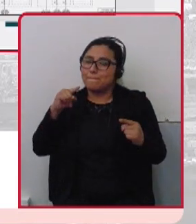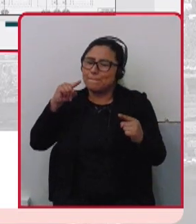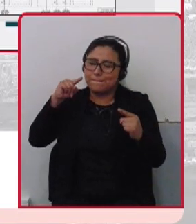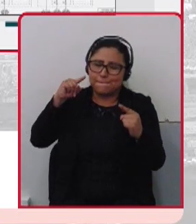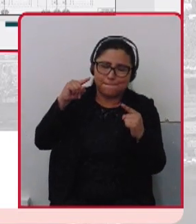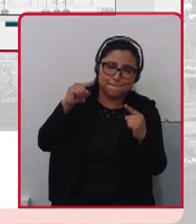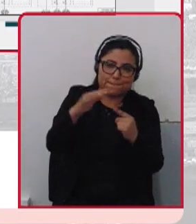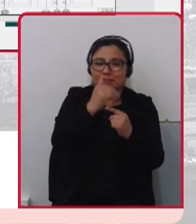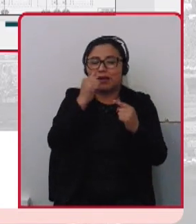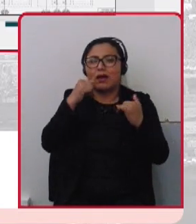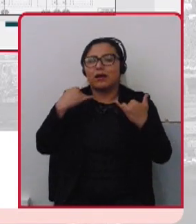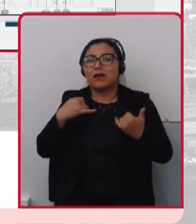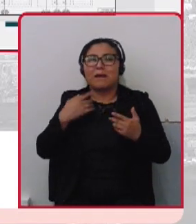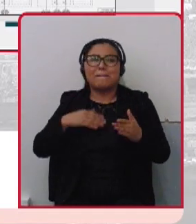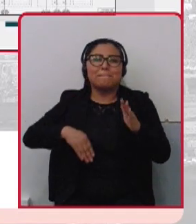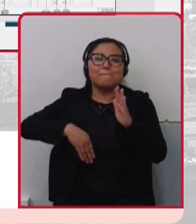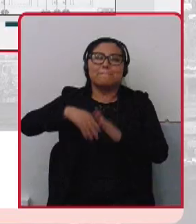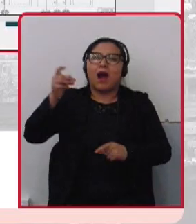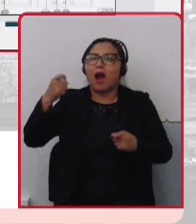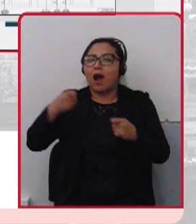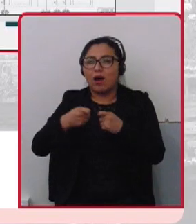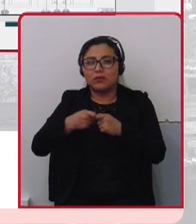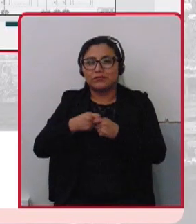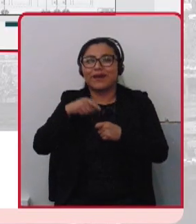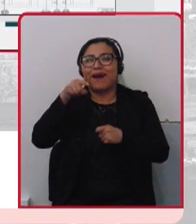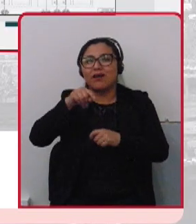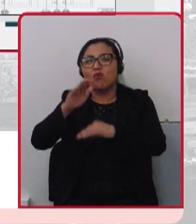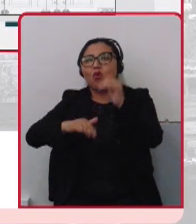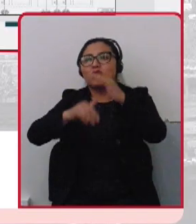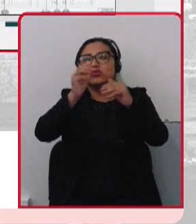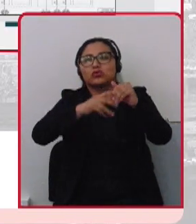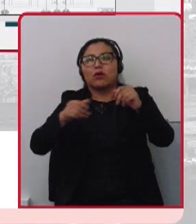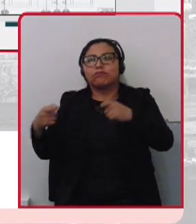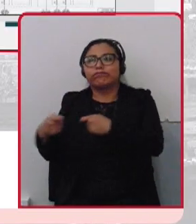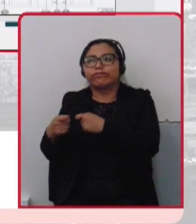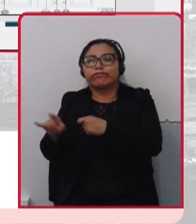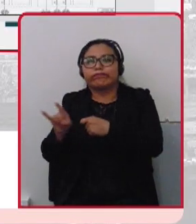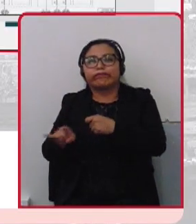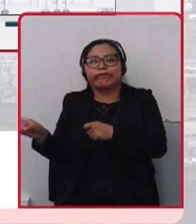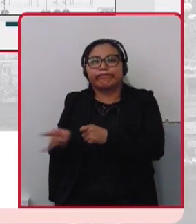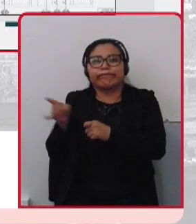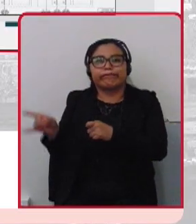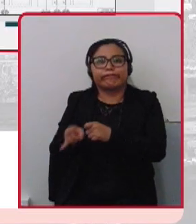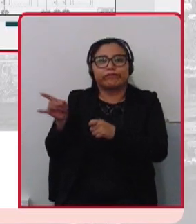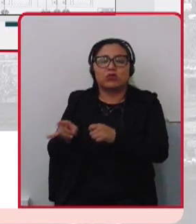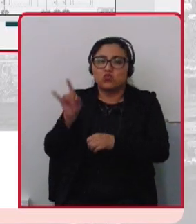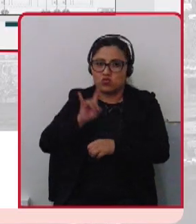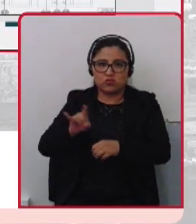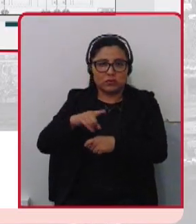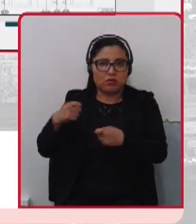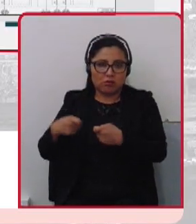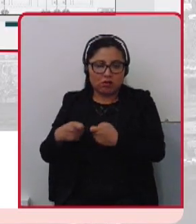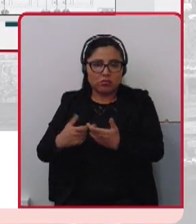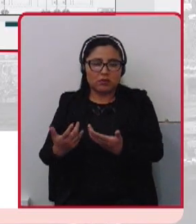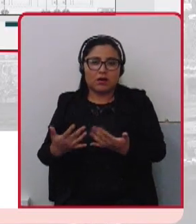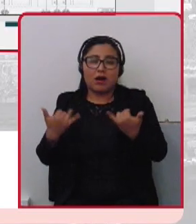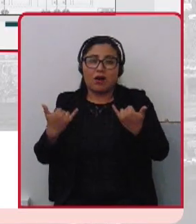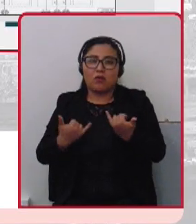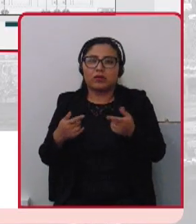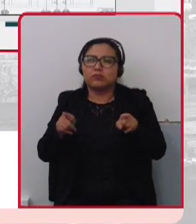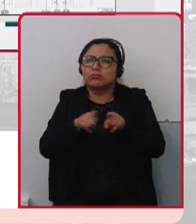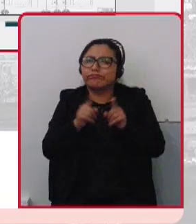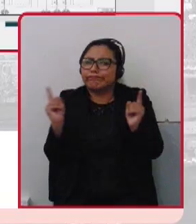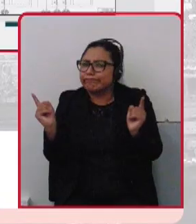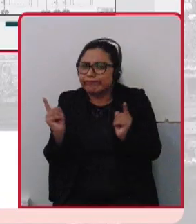el punto de vista de que el mayor consumo eléctrico se da en la construcción. Para mantener con caudales